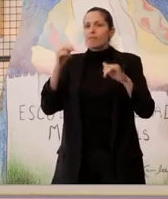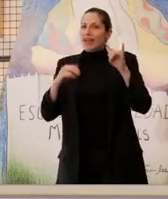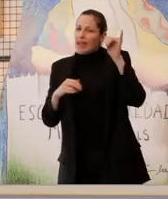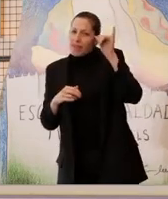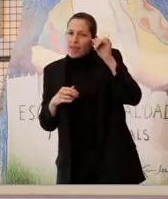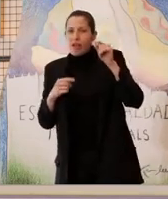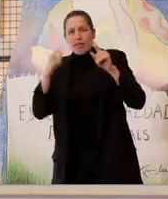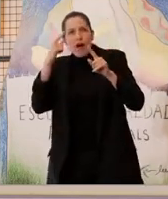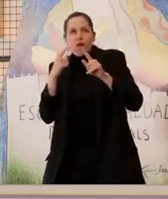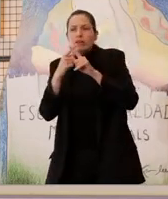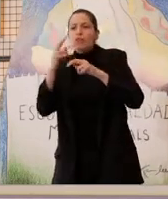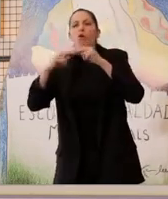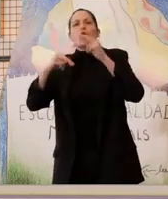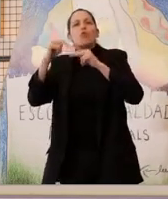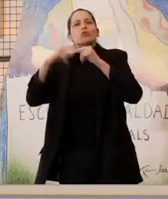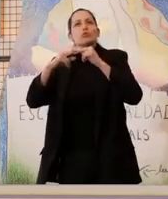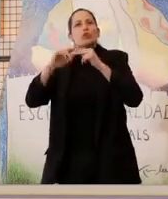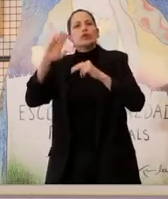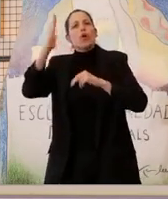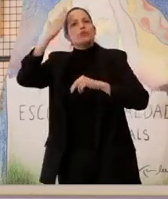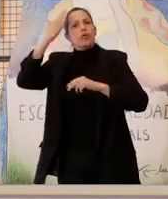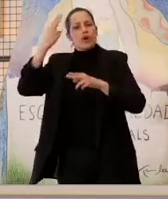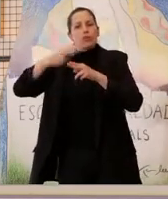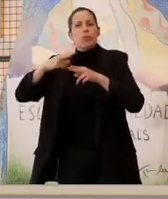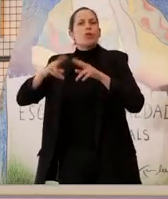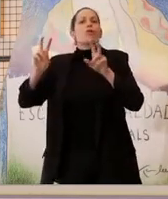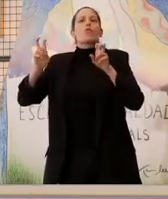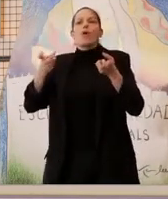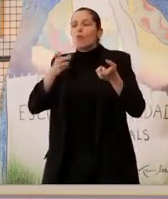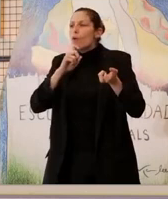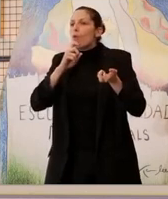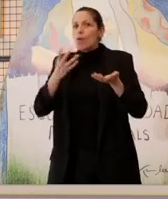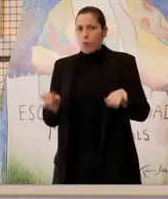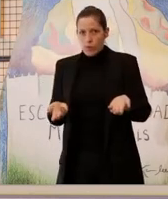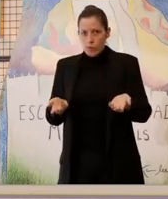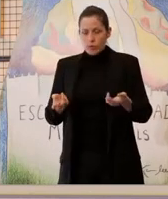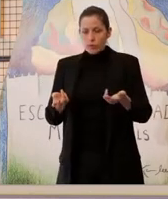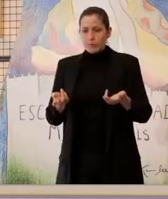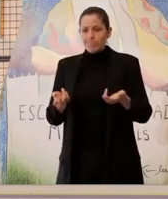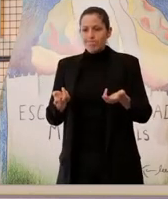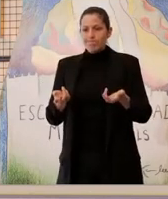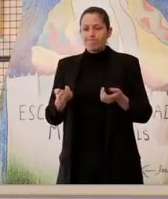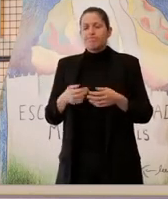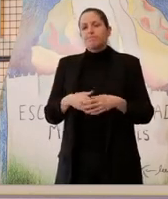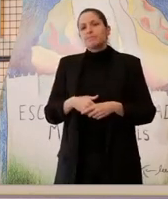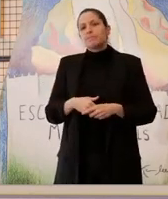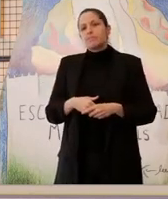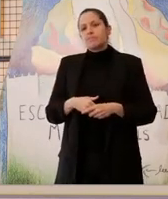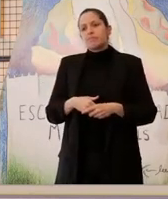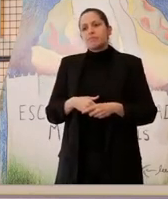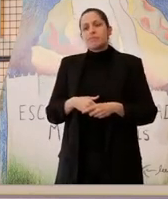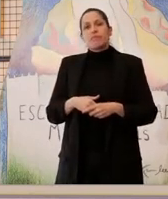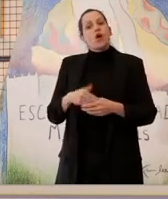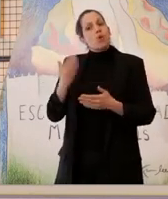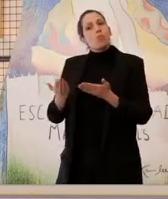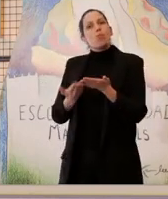es deseable que tenga su traducción electoral Pues en consonancia con ese imaginario del reconocimiento se va a